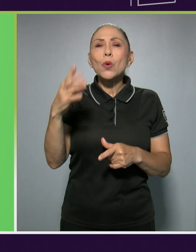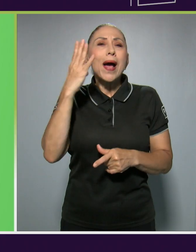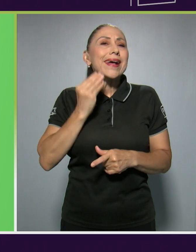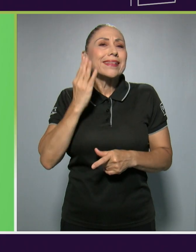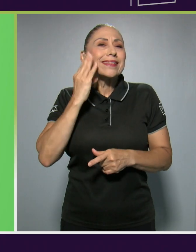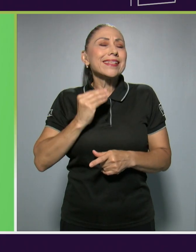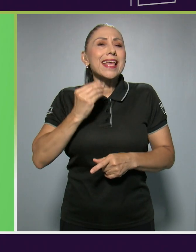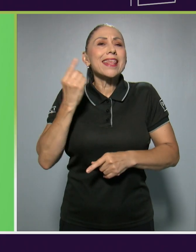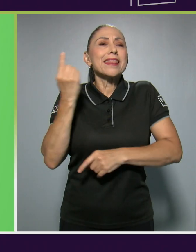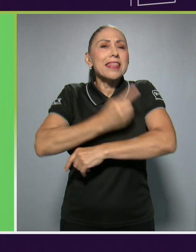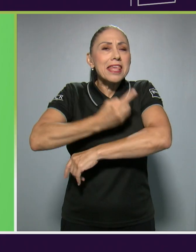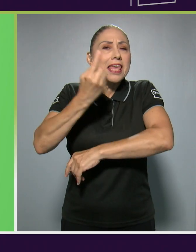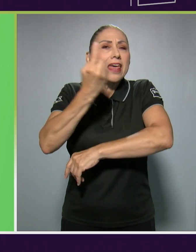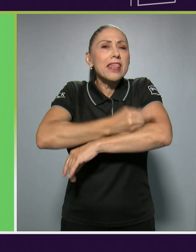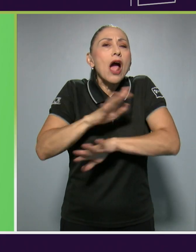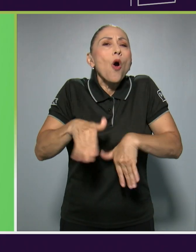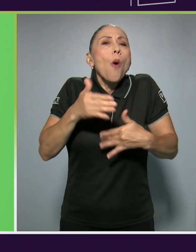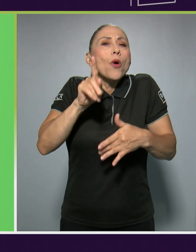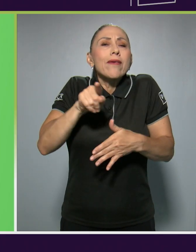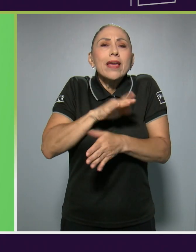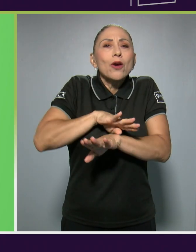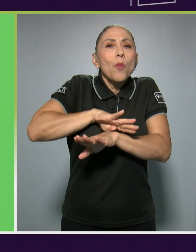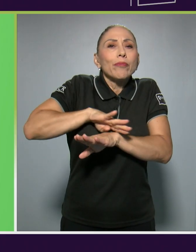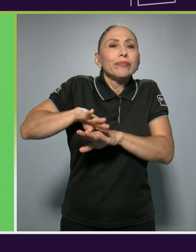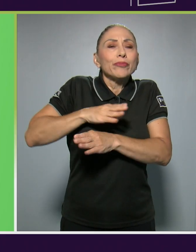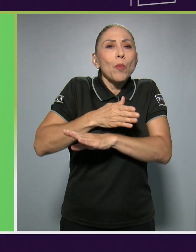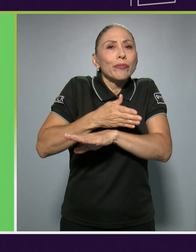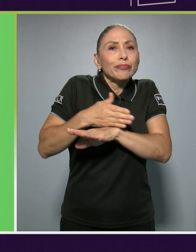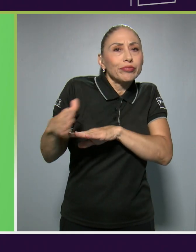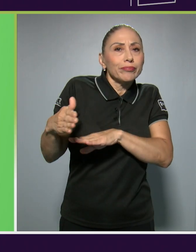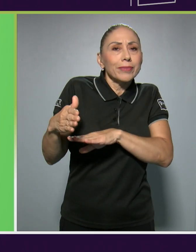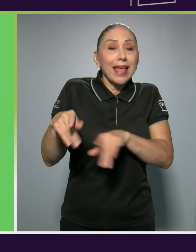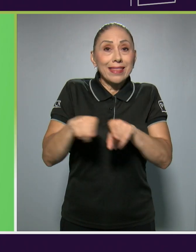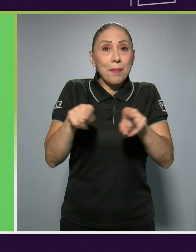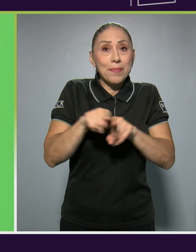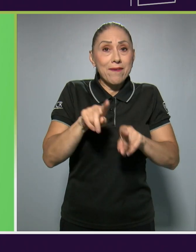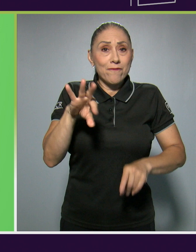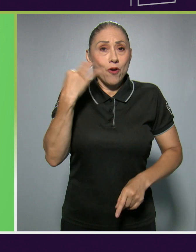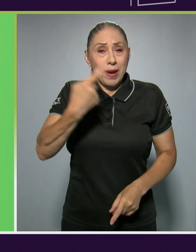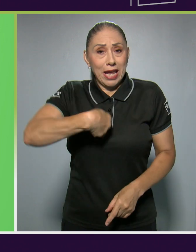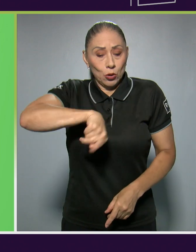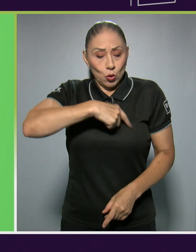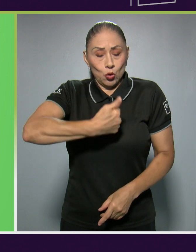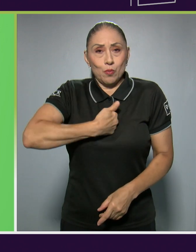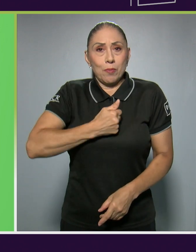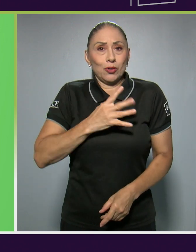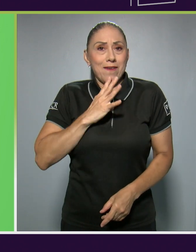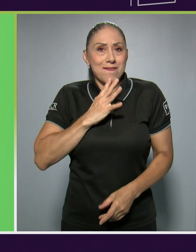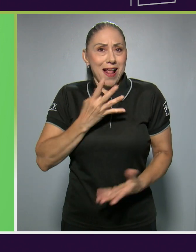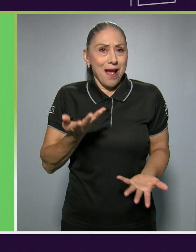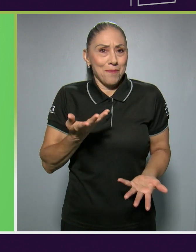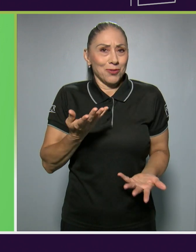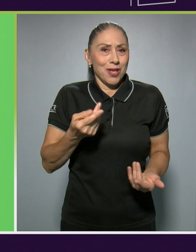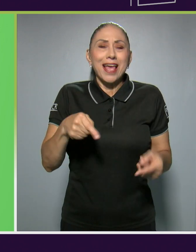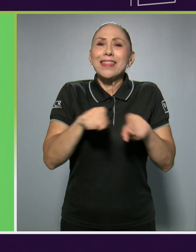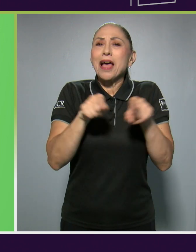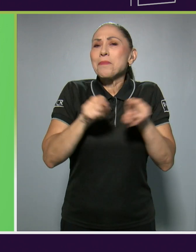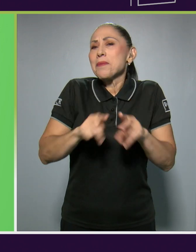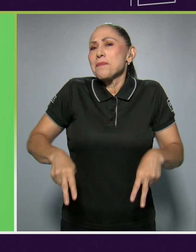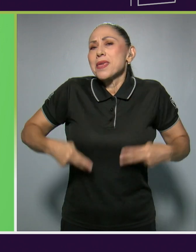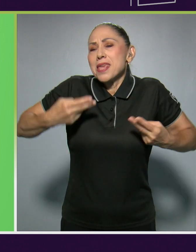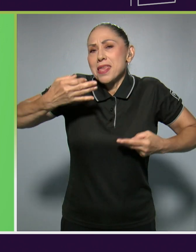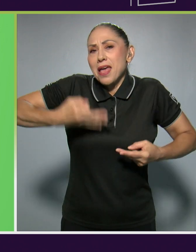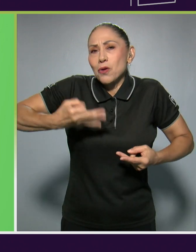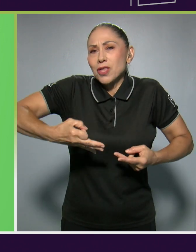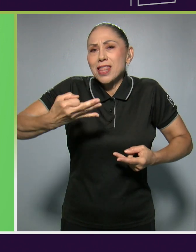porque también la forma en la que nos hablamos a nosotros mismos y en los diálogos que tenemos en la vida cotidiana, pues